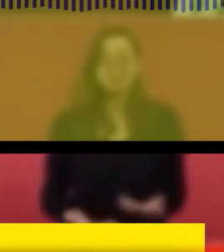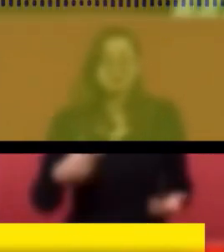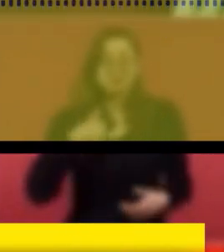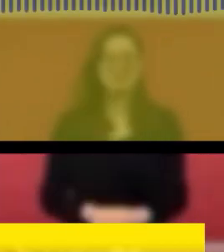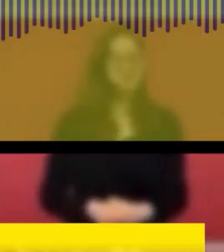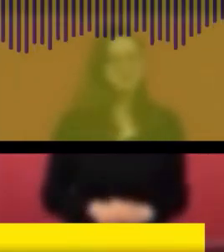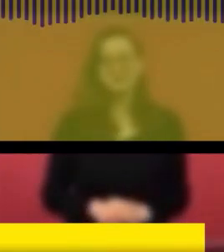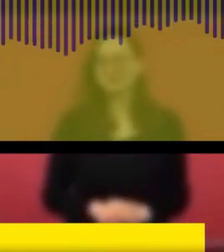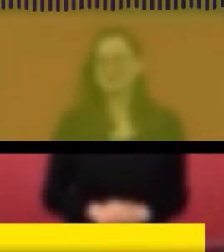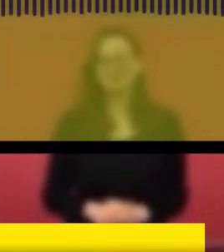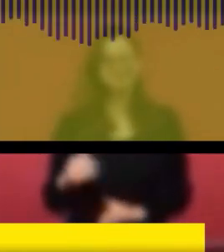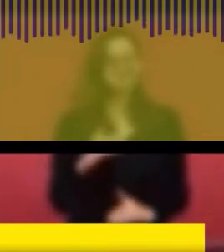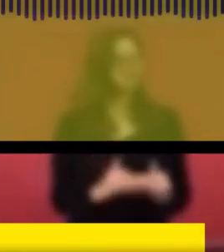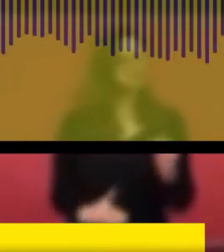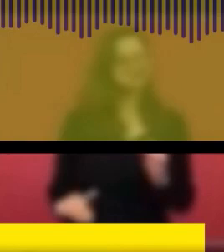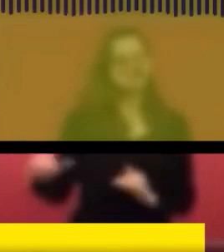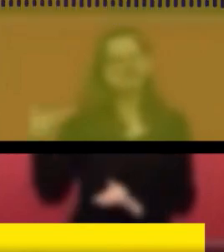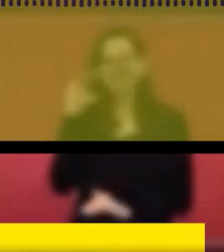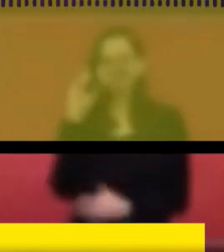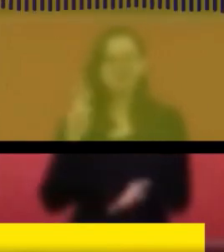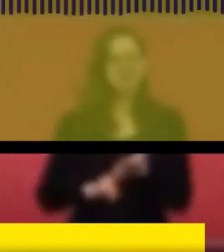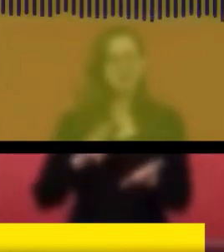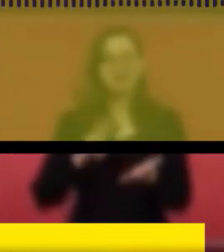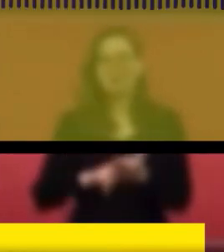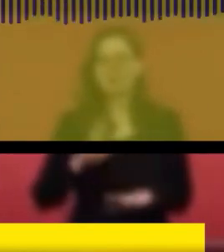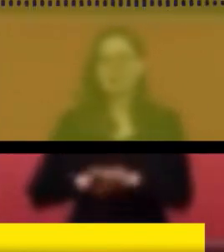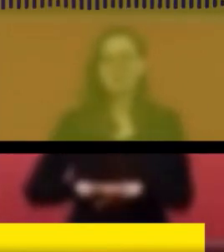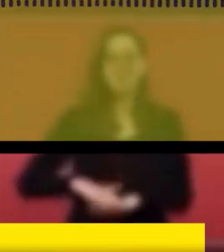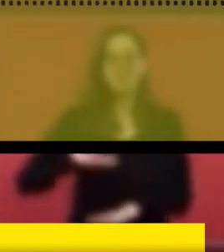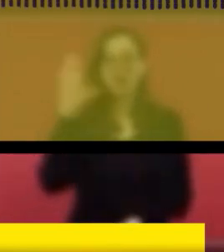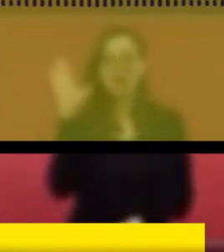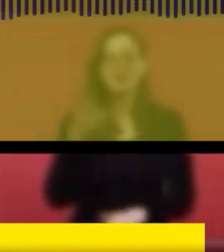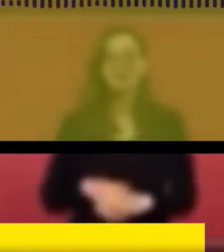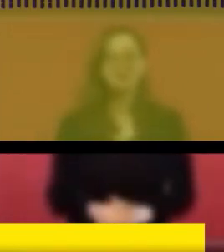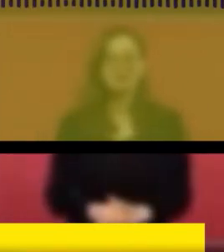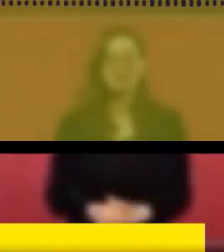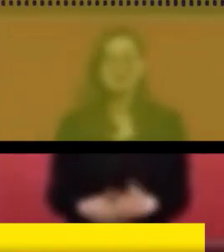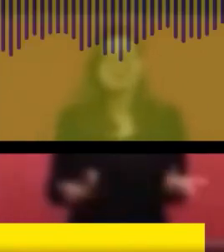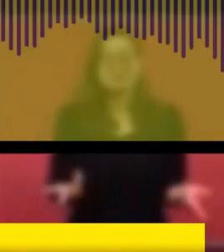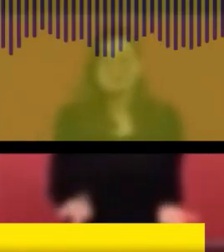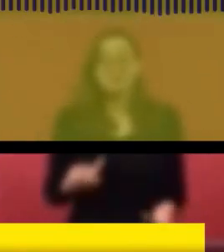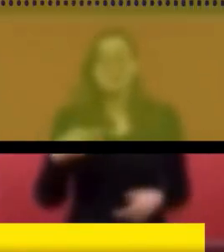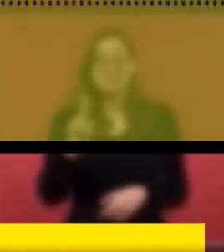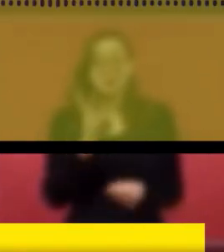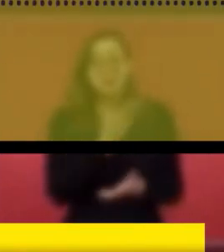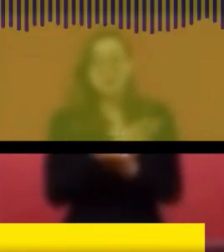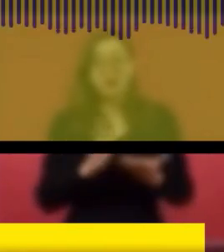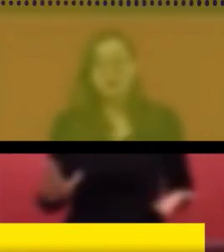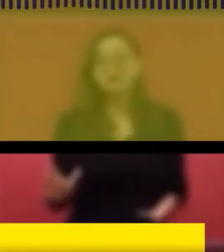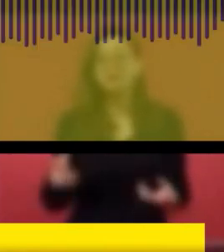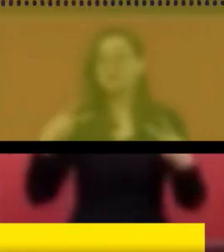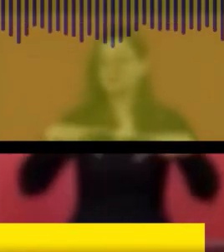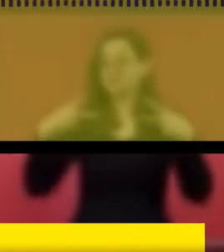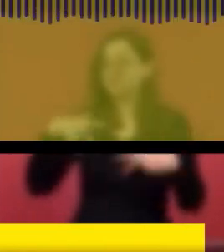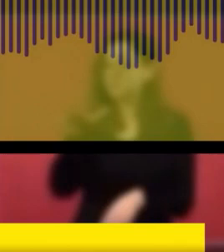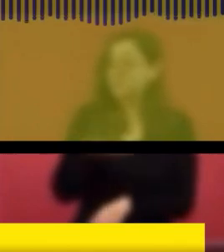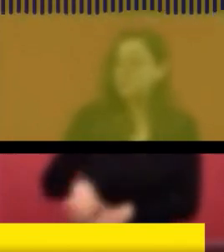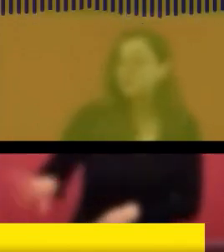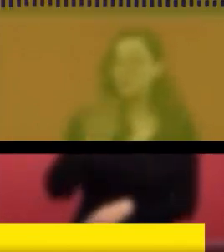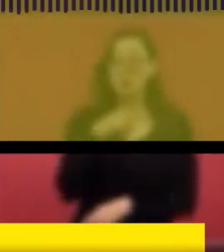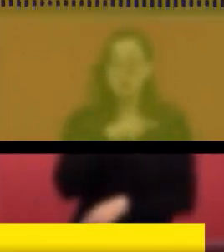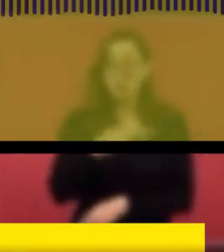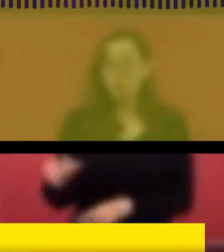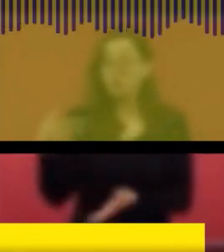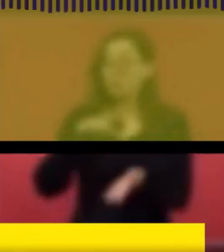de cartilla, claro, donde les van a decir qué pueden y cómo pueden hacer para adquirir ciertos productos. Además, ampliación del programa de almuerzos